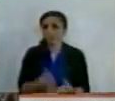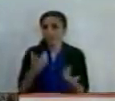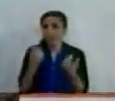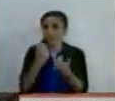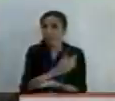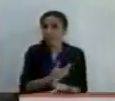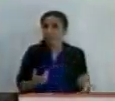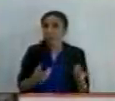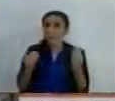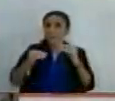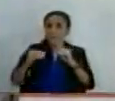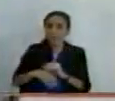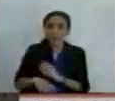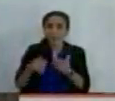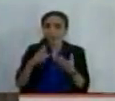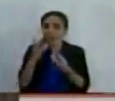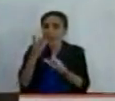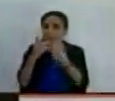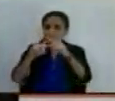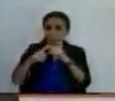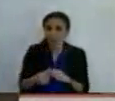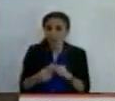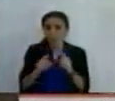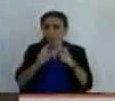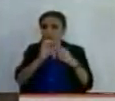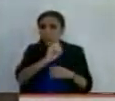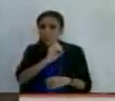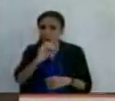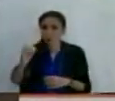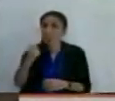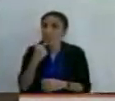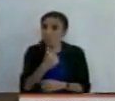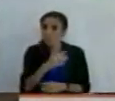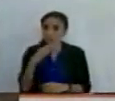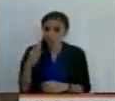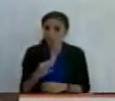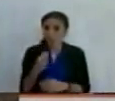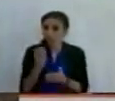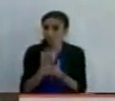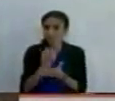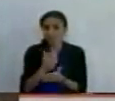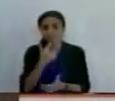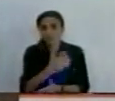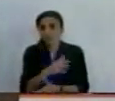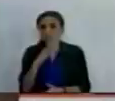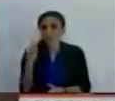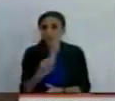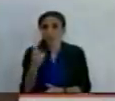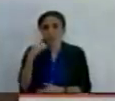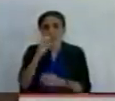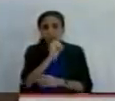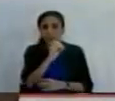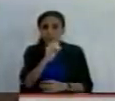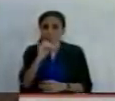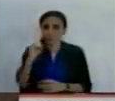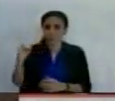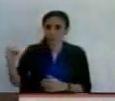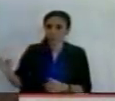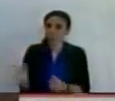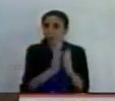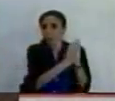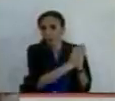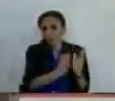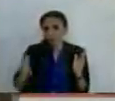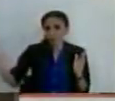más grande pasa que ellos dicen la verdad siempre he estado a otro país por 100